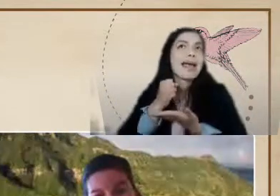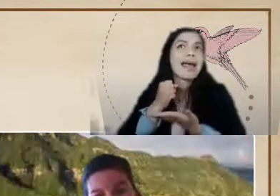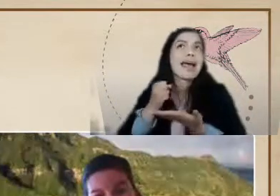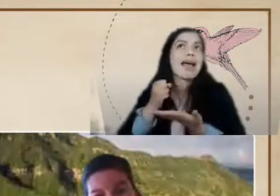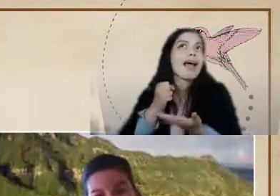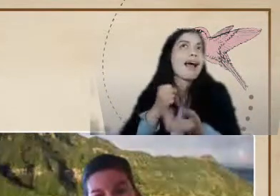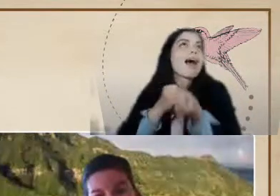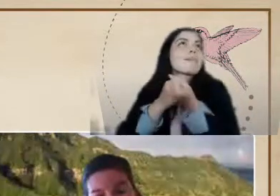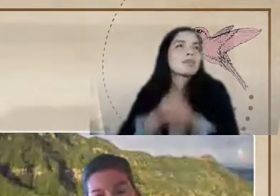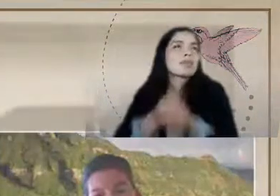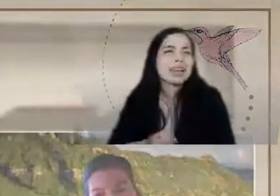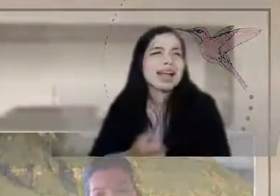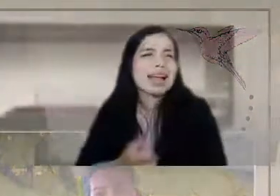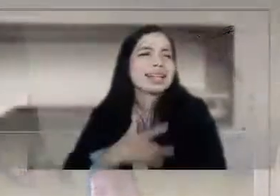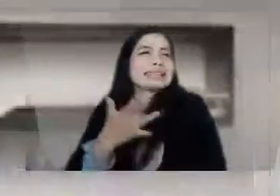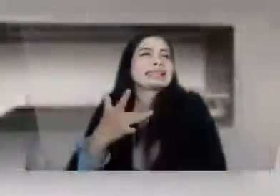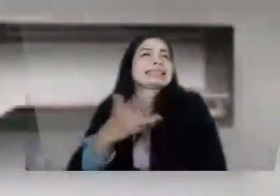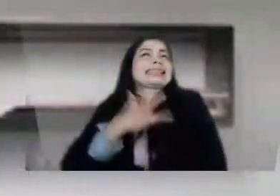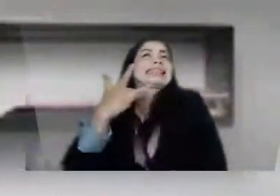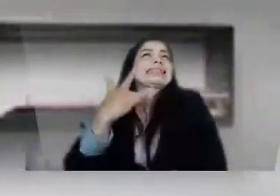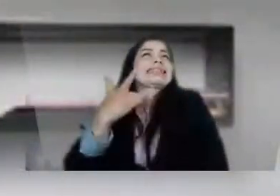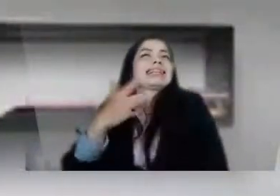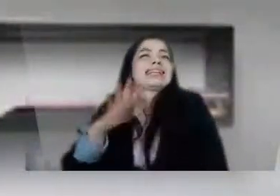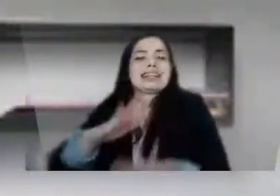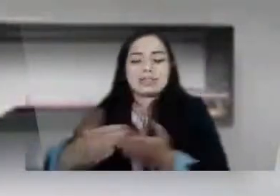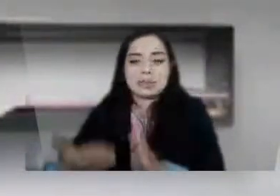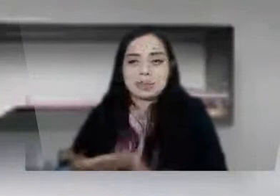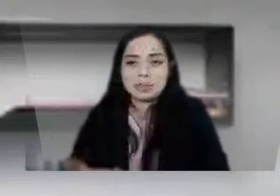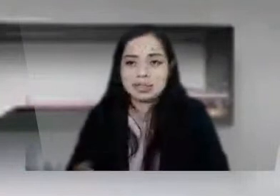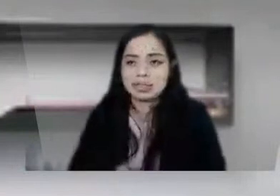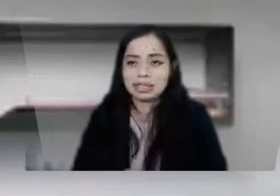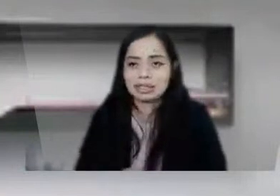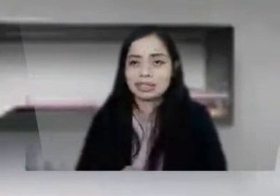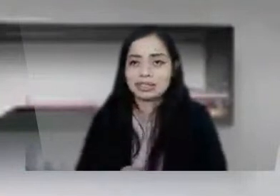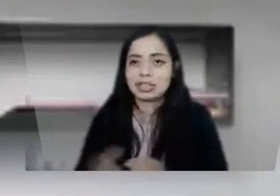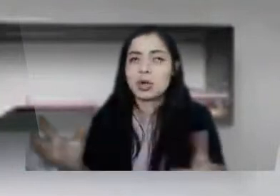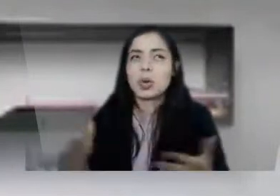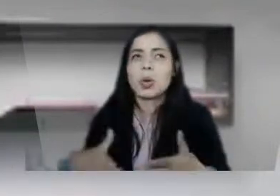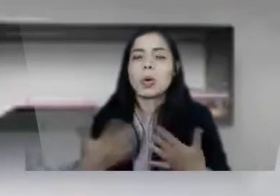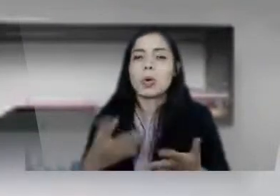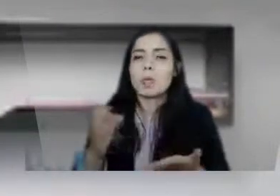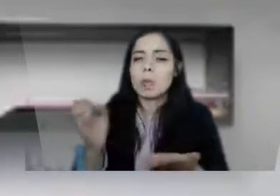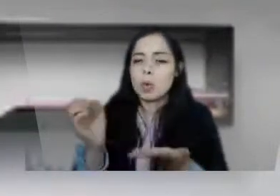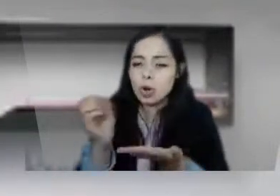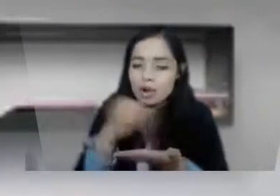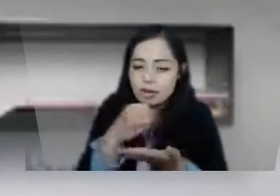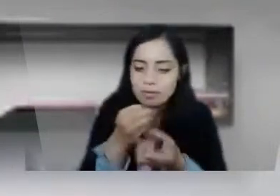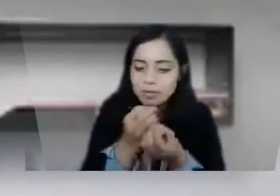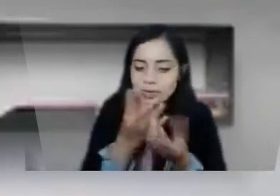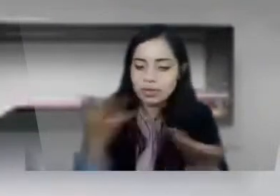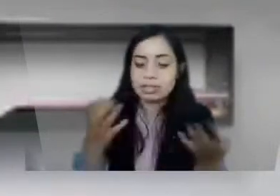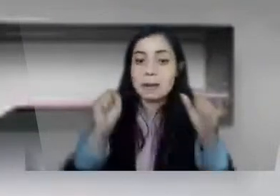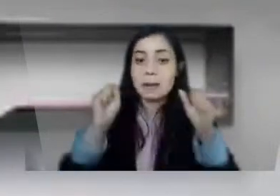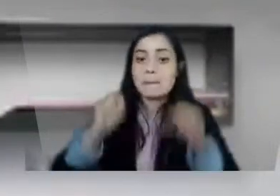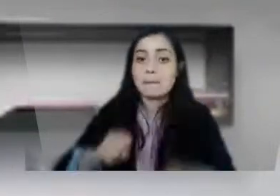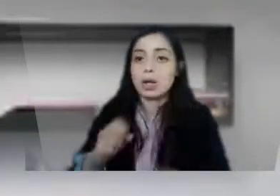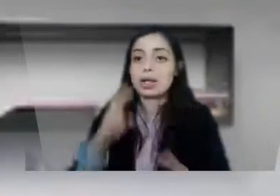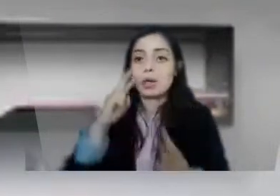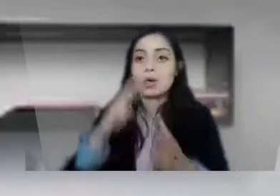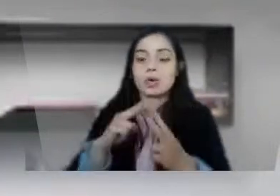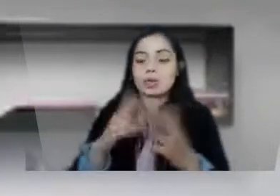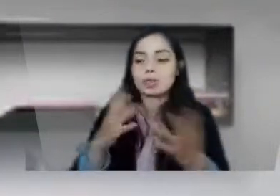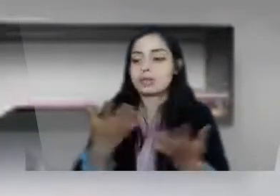biodiversidad, queremos que se convierta esa biodiversidad en uno de los activos más importantes para el progreso de nuestro país. A